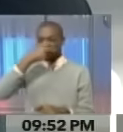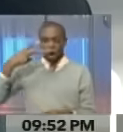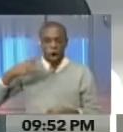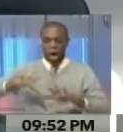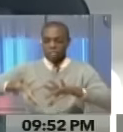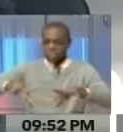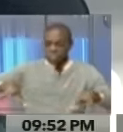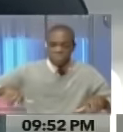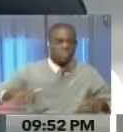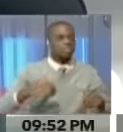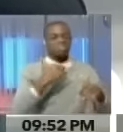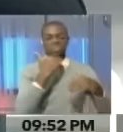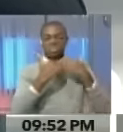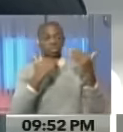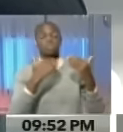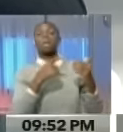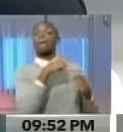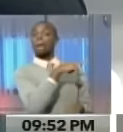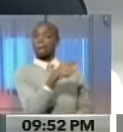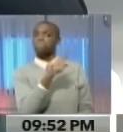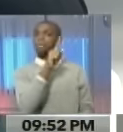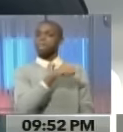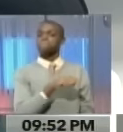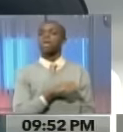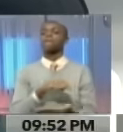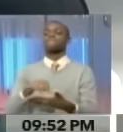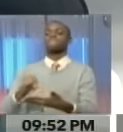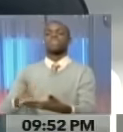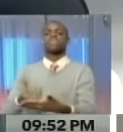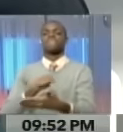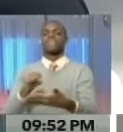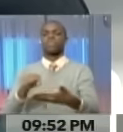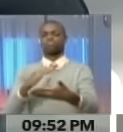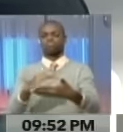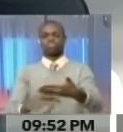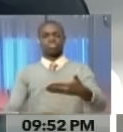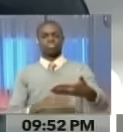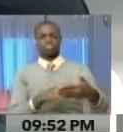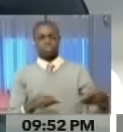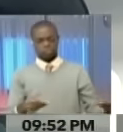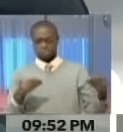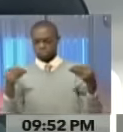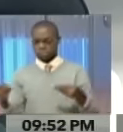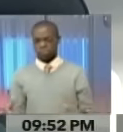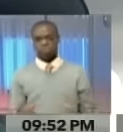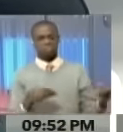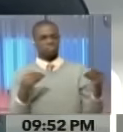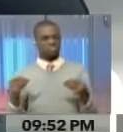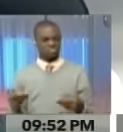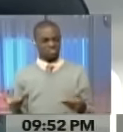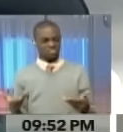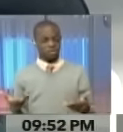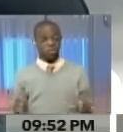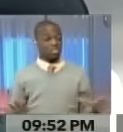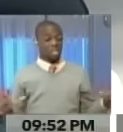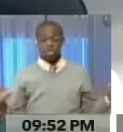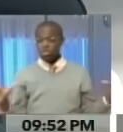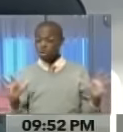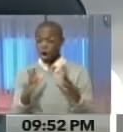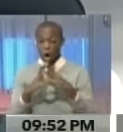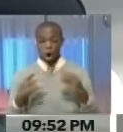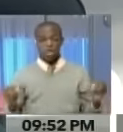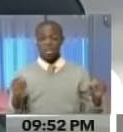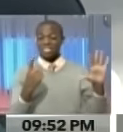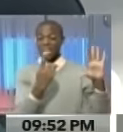etcétera aparecen firmando también en esa en esa solicitud es decir todos esos 607000 el Consejo